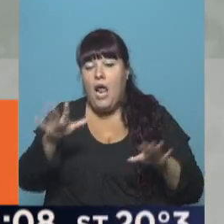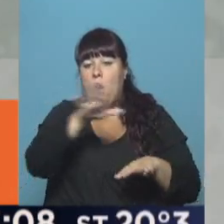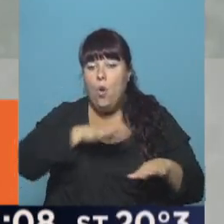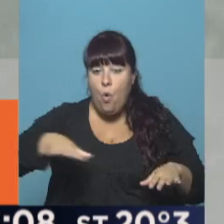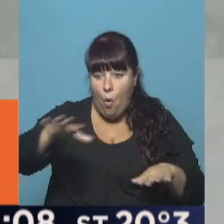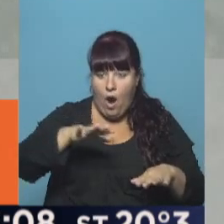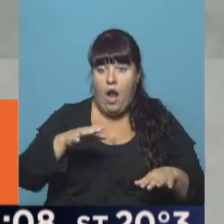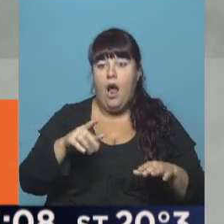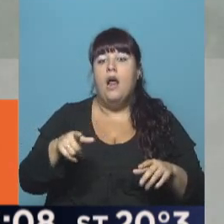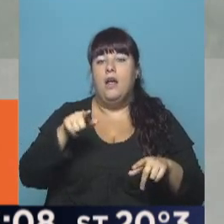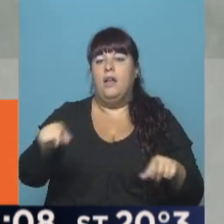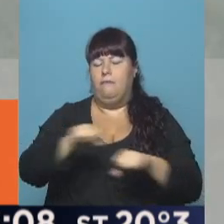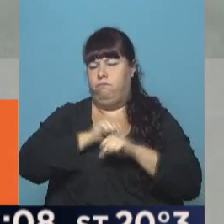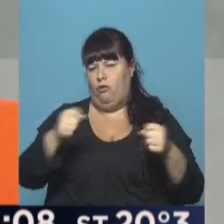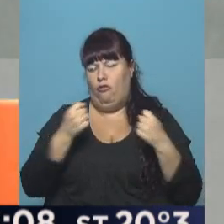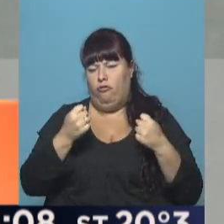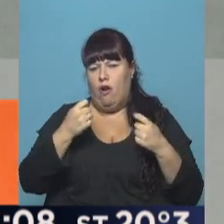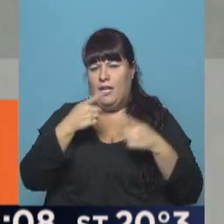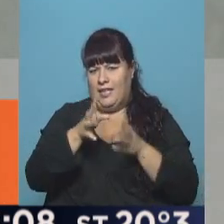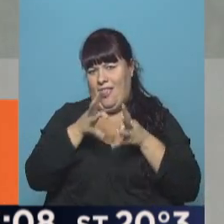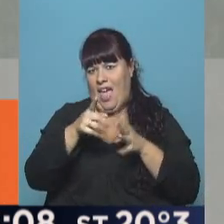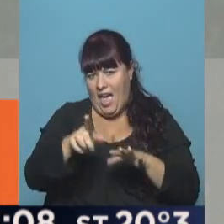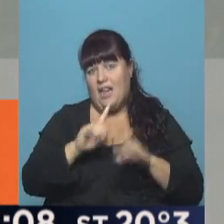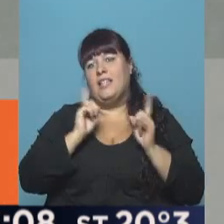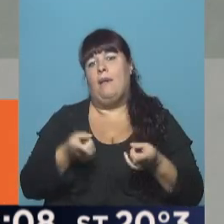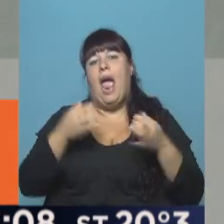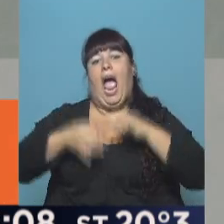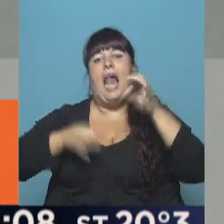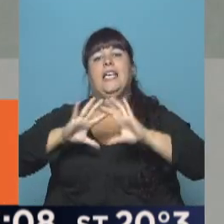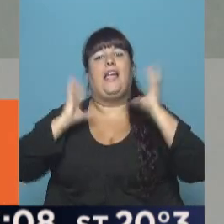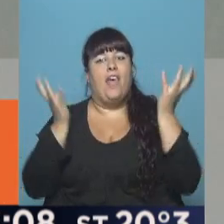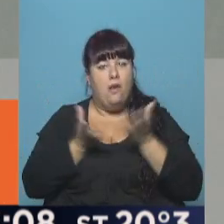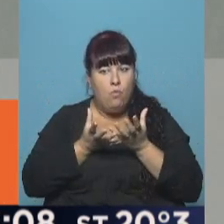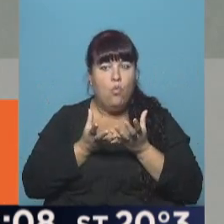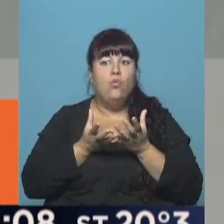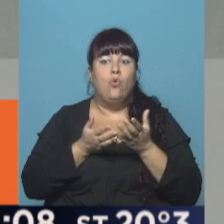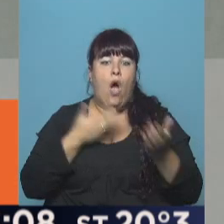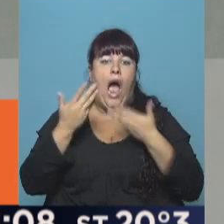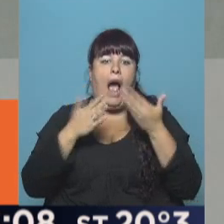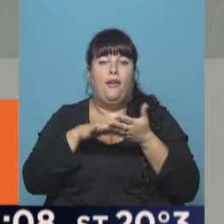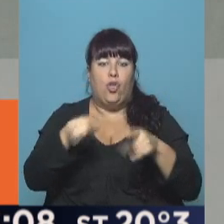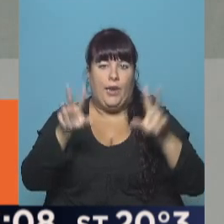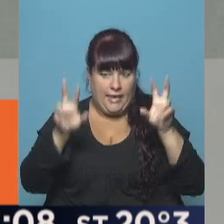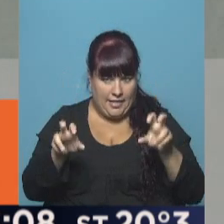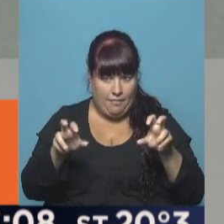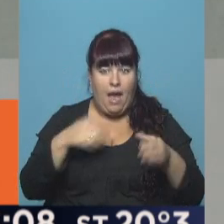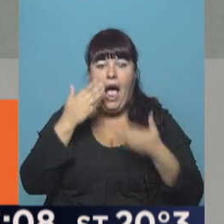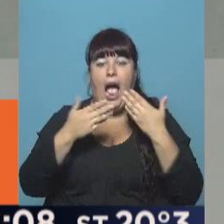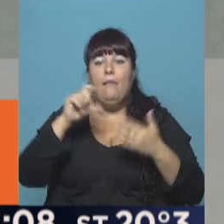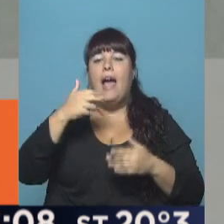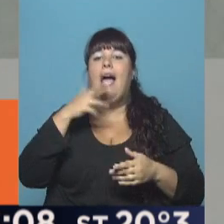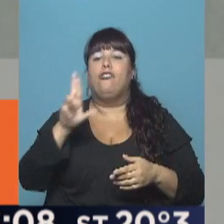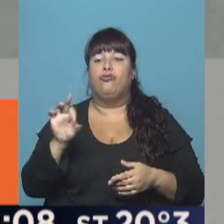donde se descargó el poderoso material bélico, y claro, todos los analistas del mundo están hablando sobre este tema. Tenemos la palabra de Jorge